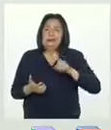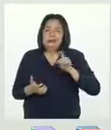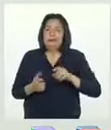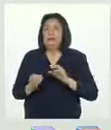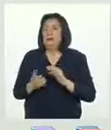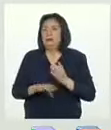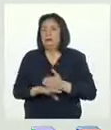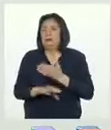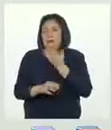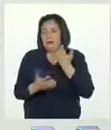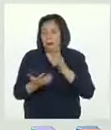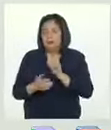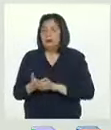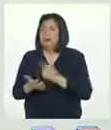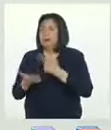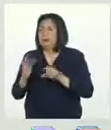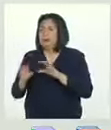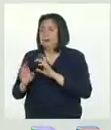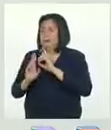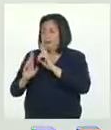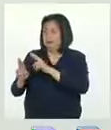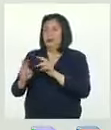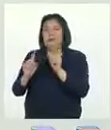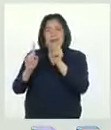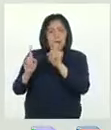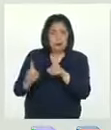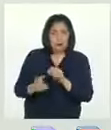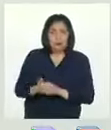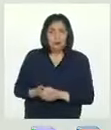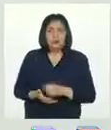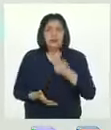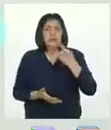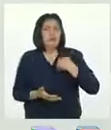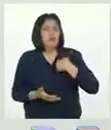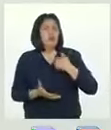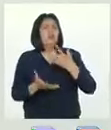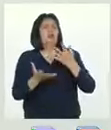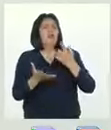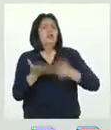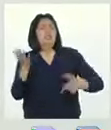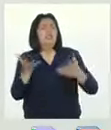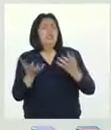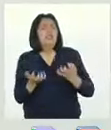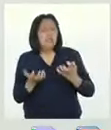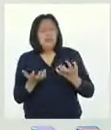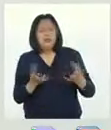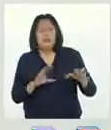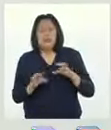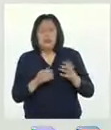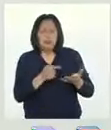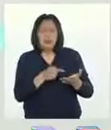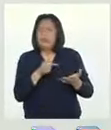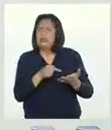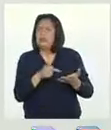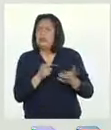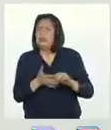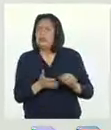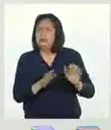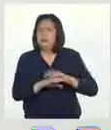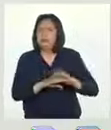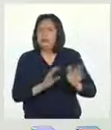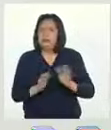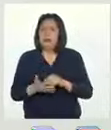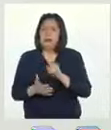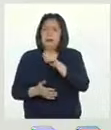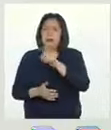mejorar. Lo que haremos será responder a la pregunta ¿qué quiero conseguir con mi plan de acción? Escribiremos la